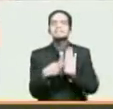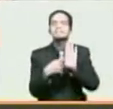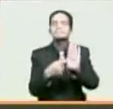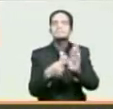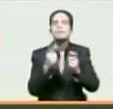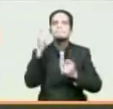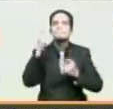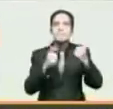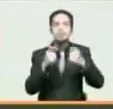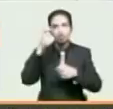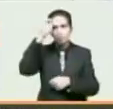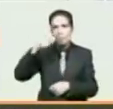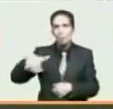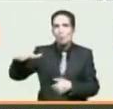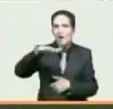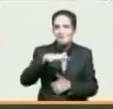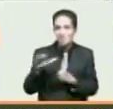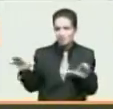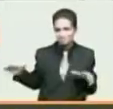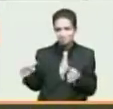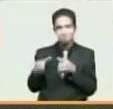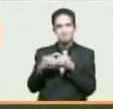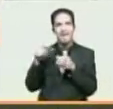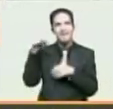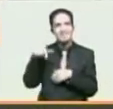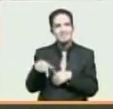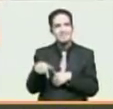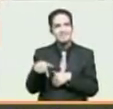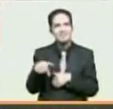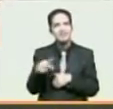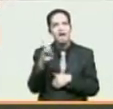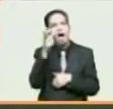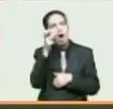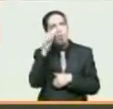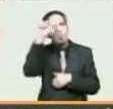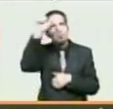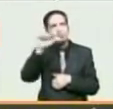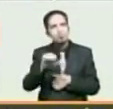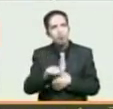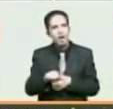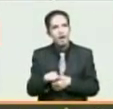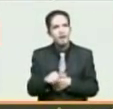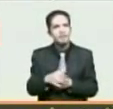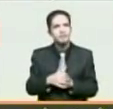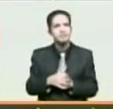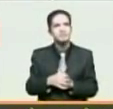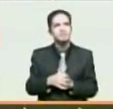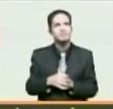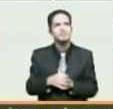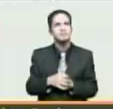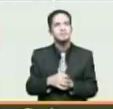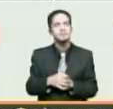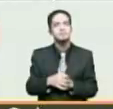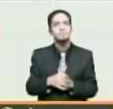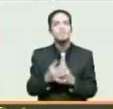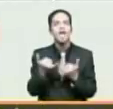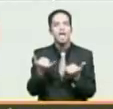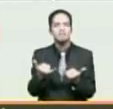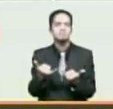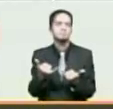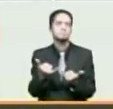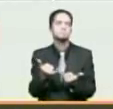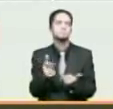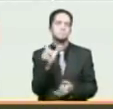popular aquí reunido, vamos a escuchar a quien no solo es el actual presidente de la